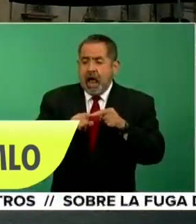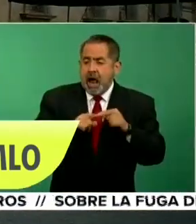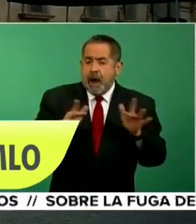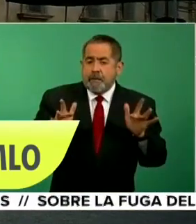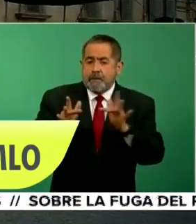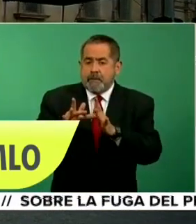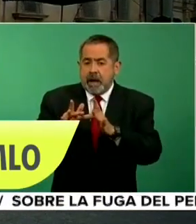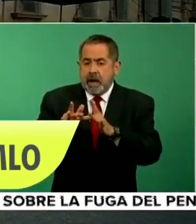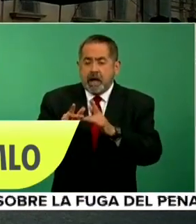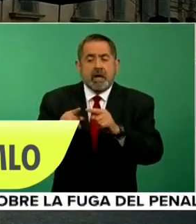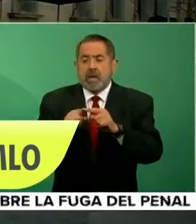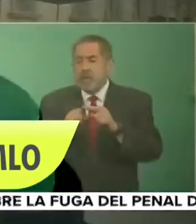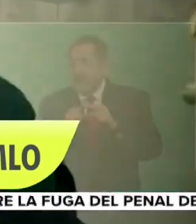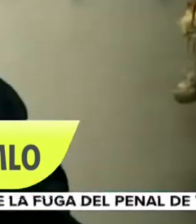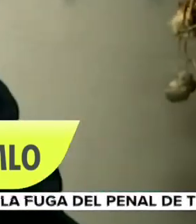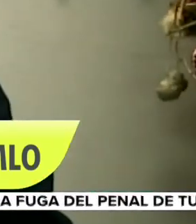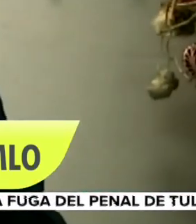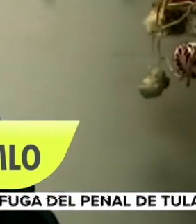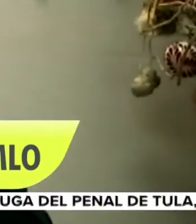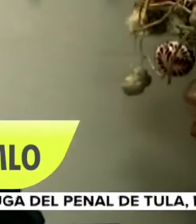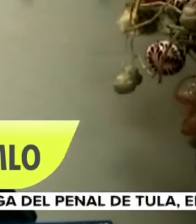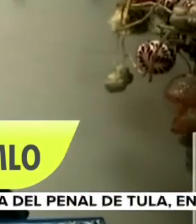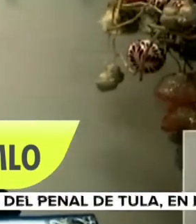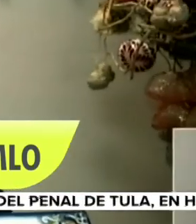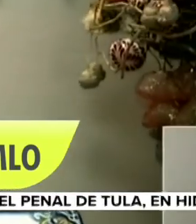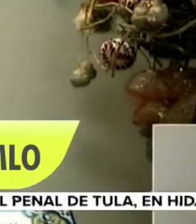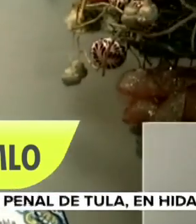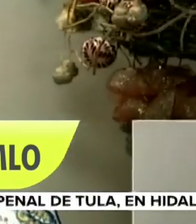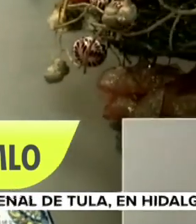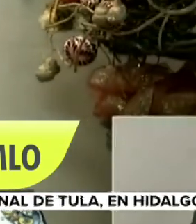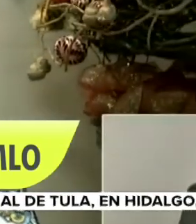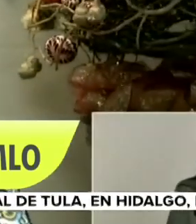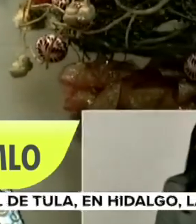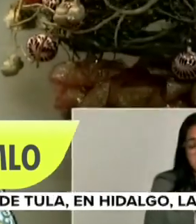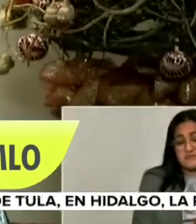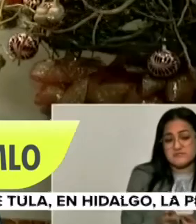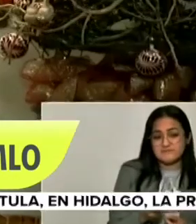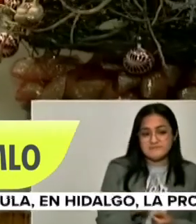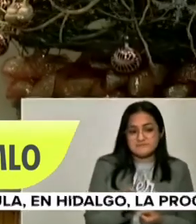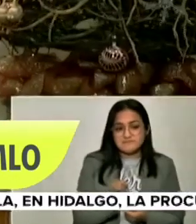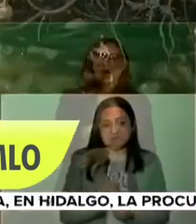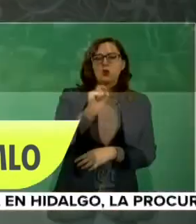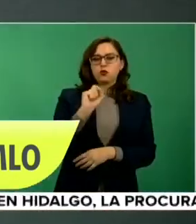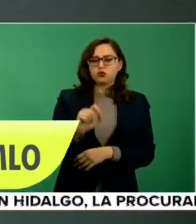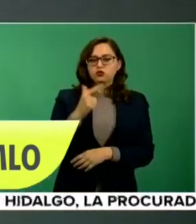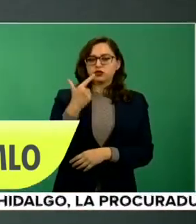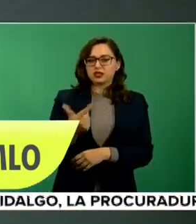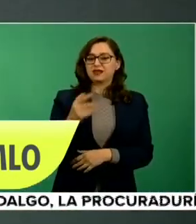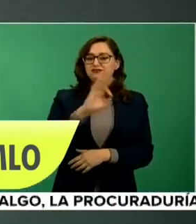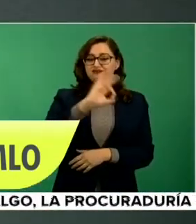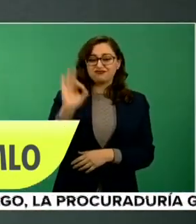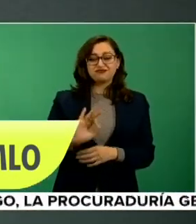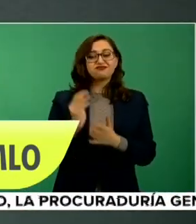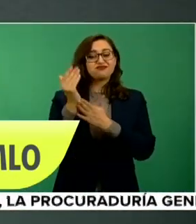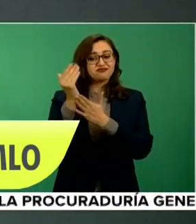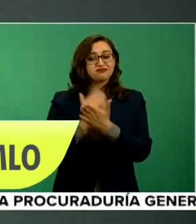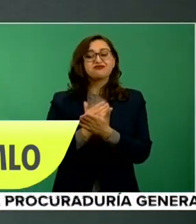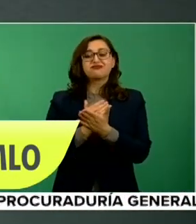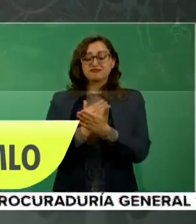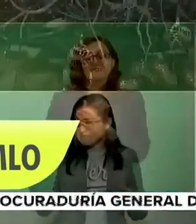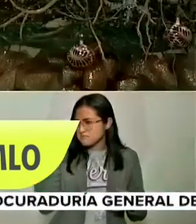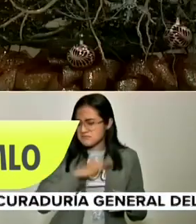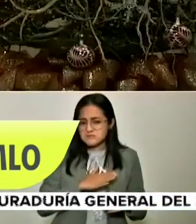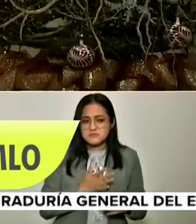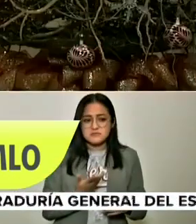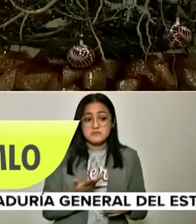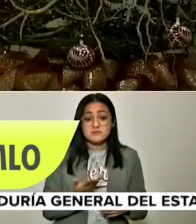twitter y reconoció precisamente al presidente por desempeñar su cargo de forma honesta y por combatir la desigualdad social y los